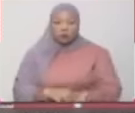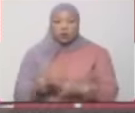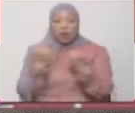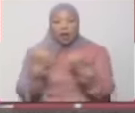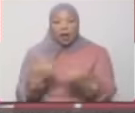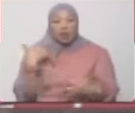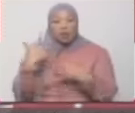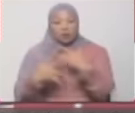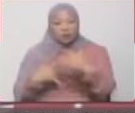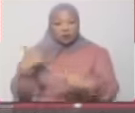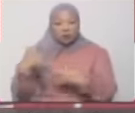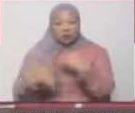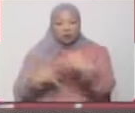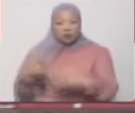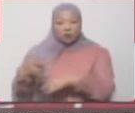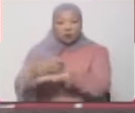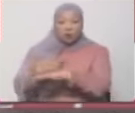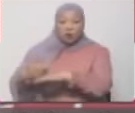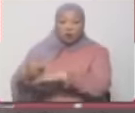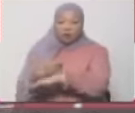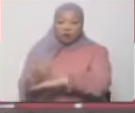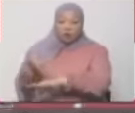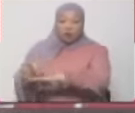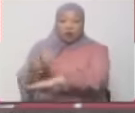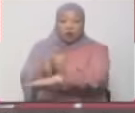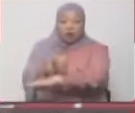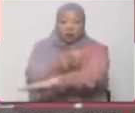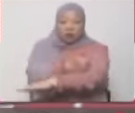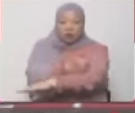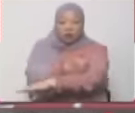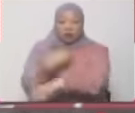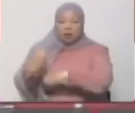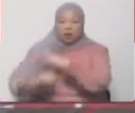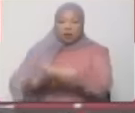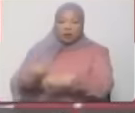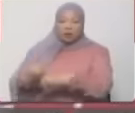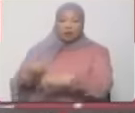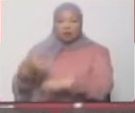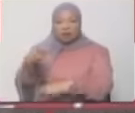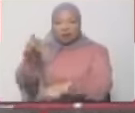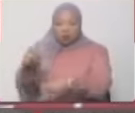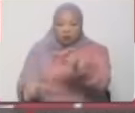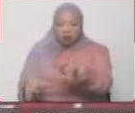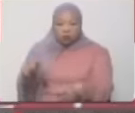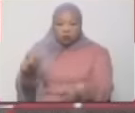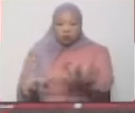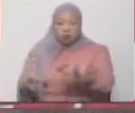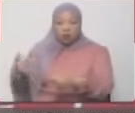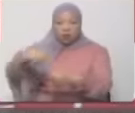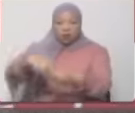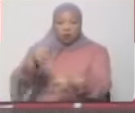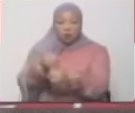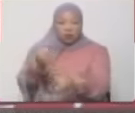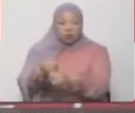Acciones de gobierno que expresan un rumbo. En primer lugar,